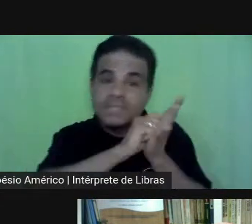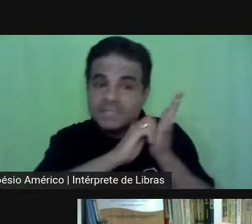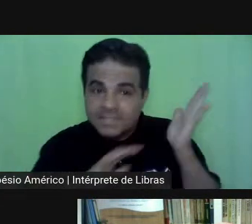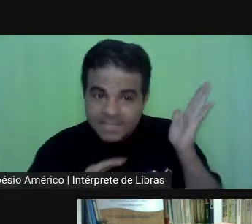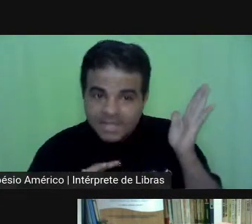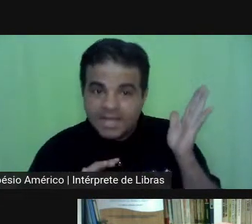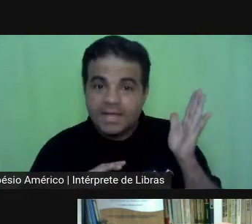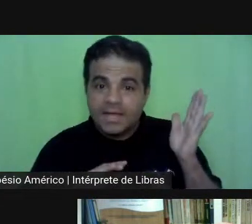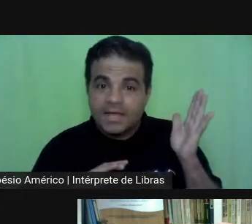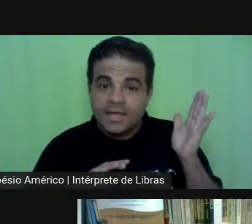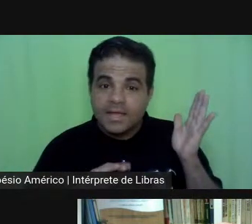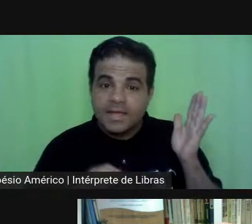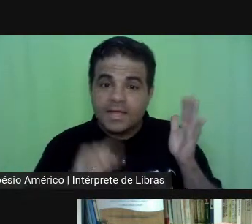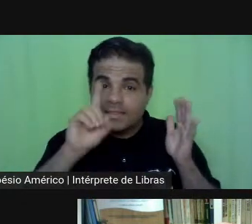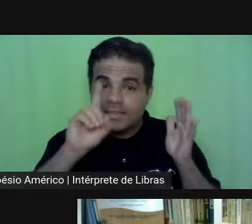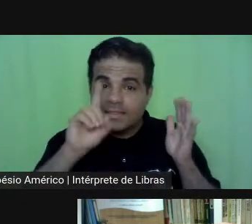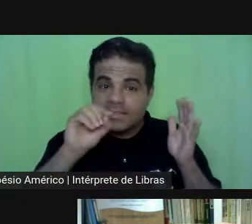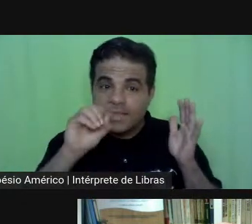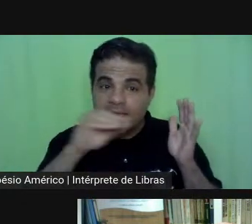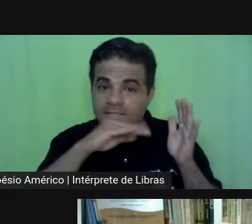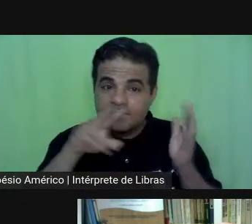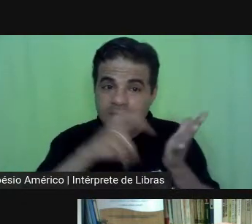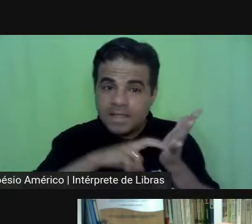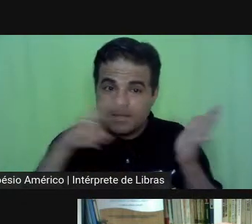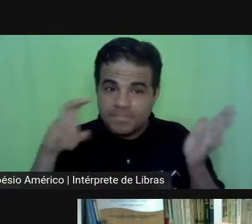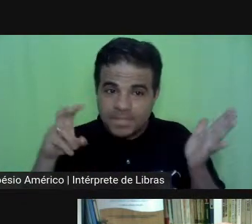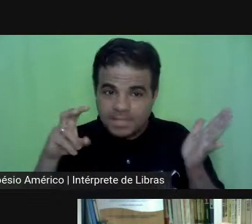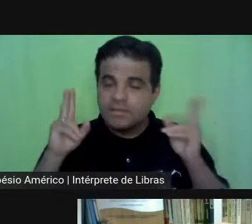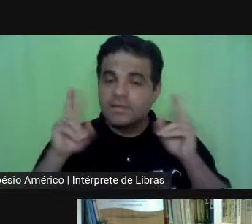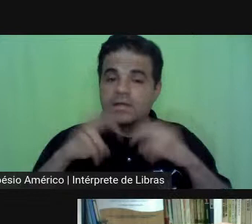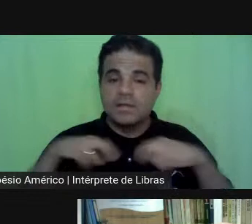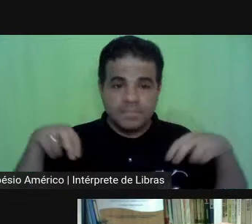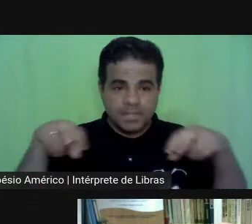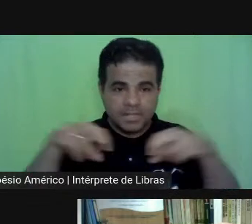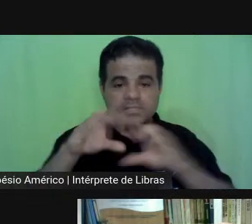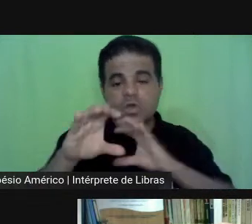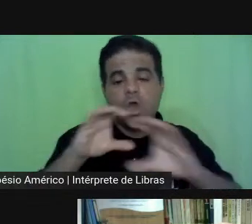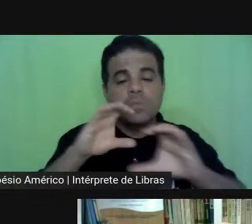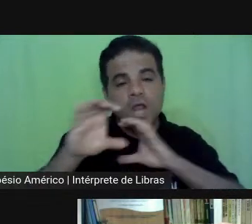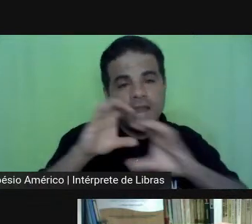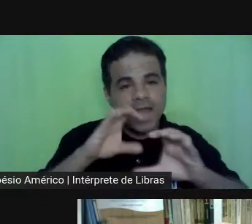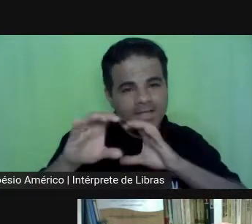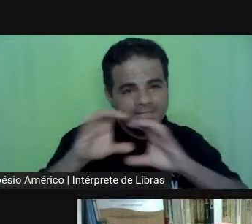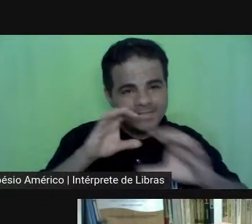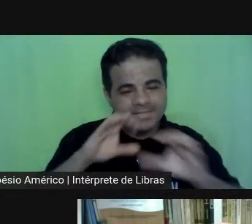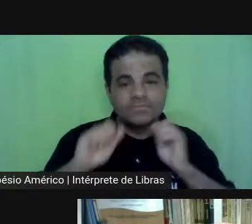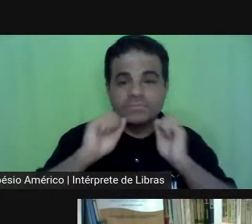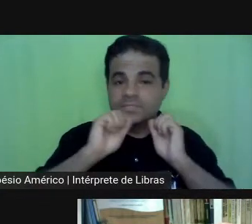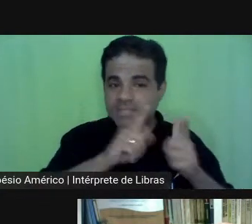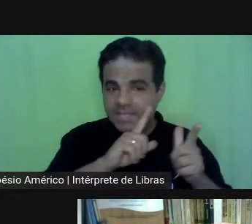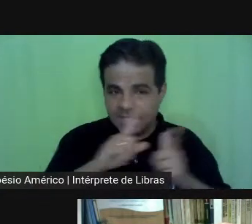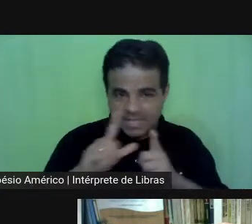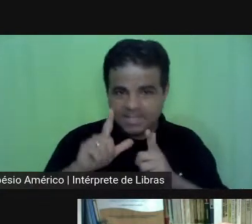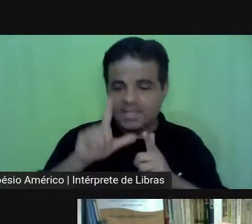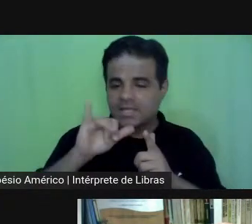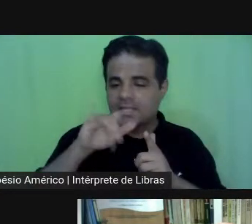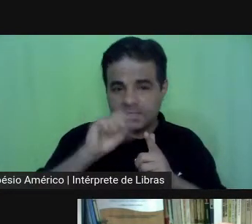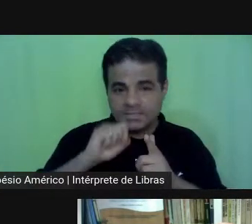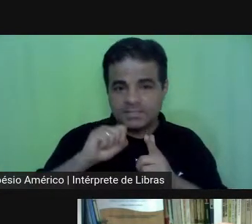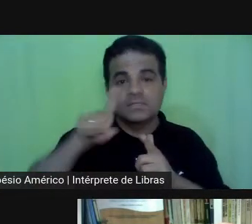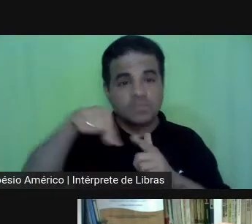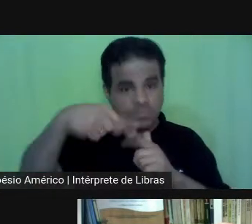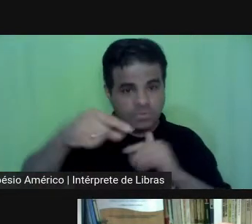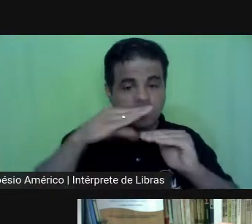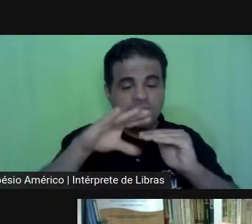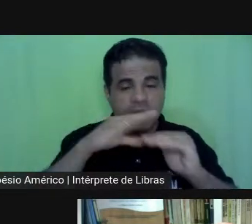a las seis y media de la mañana con las mesas de comunicación los links serán enviados a bordo por medio